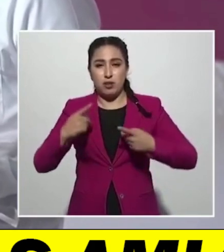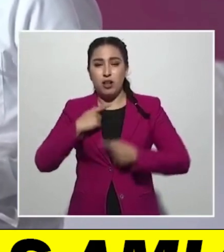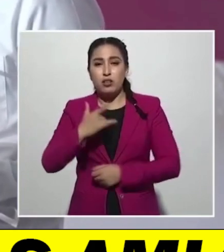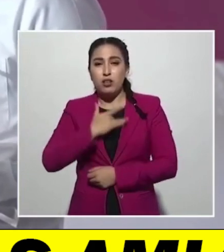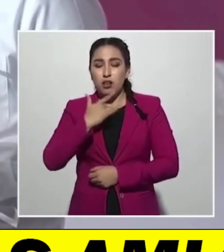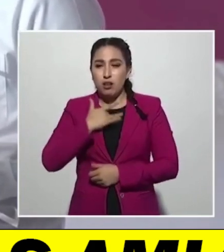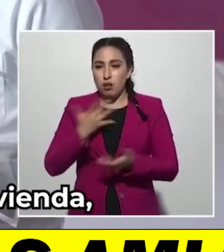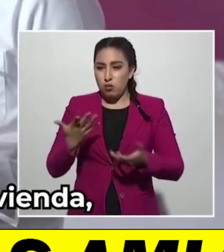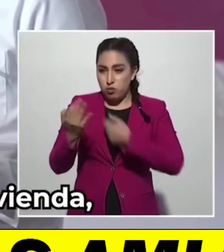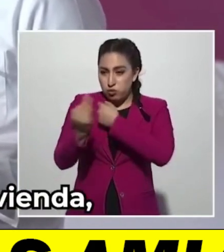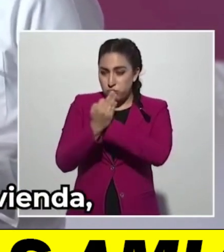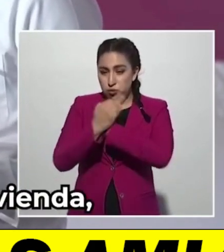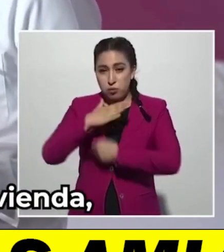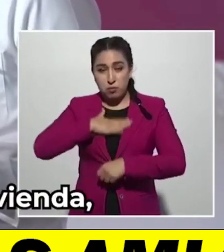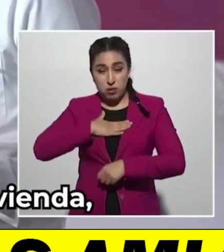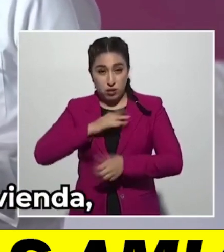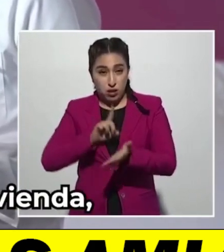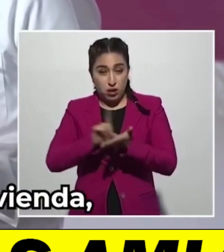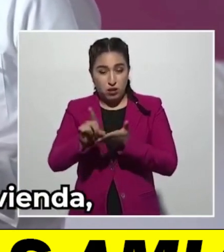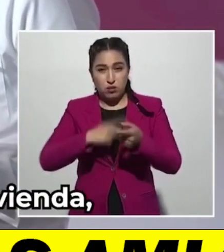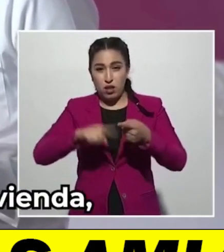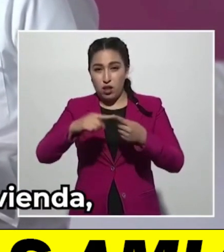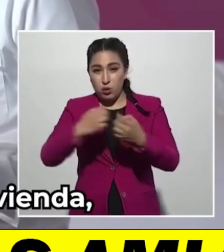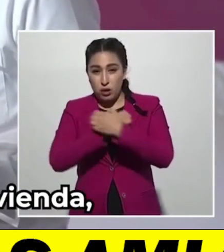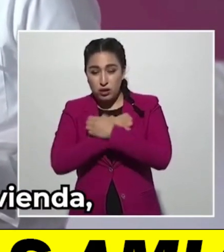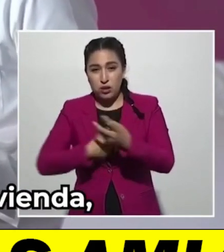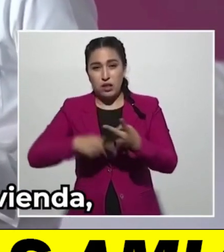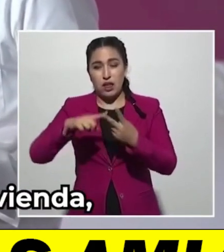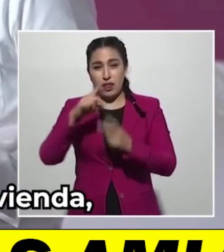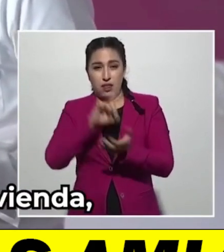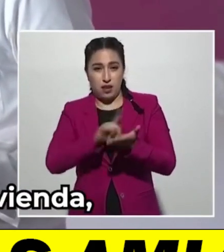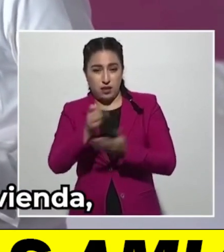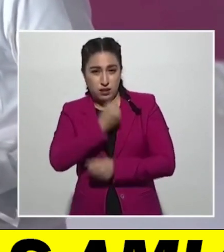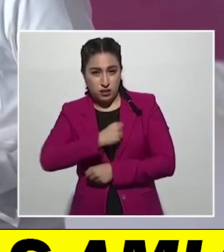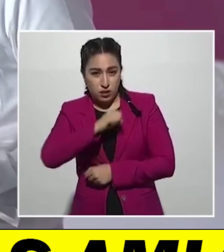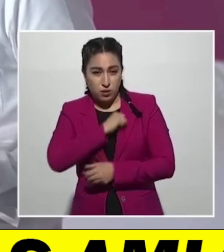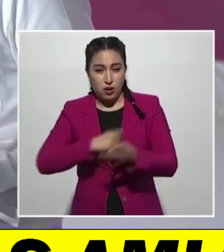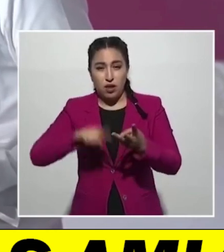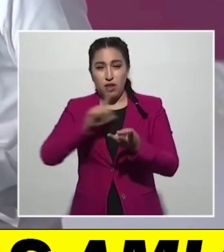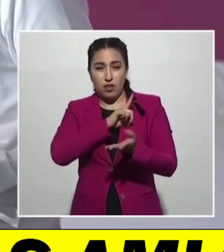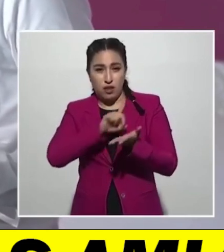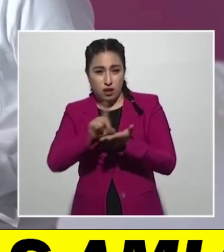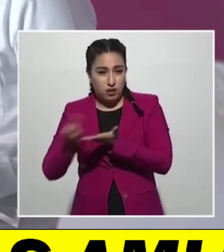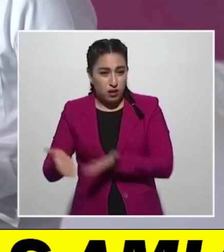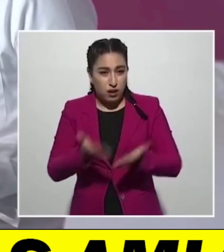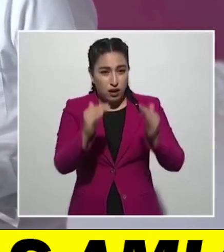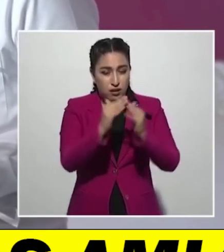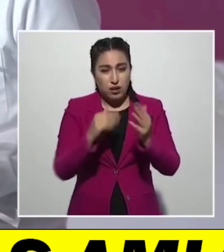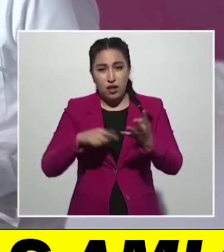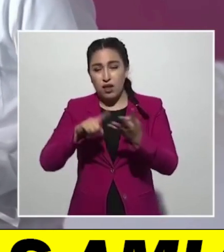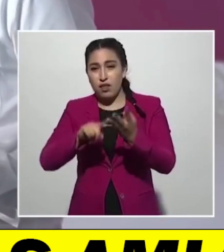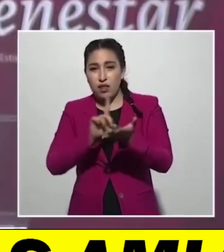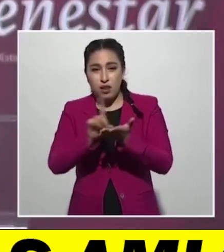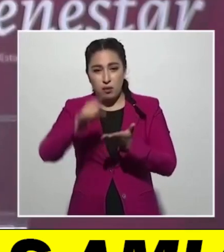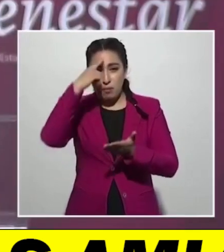derechos fundamentales como la educación, la salud, la vivienda, la cultura, entre